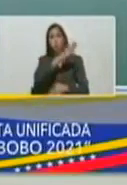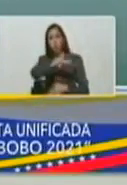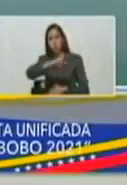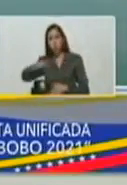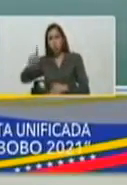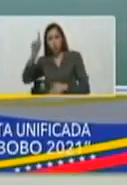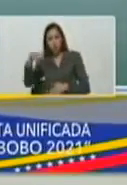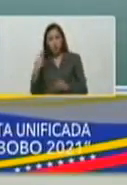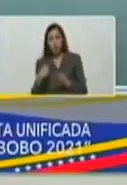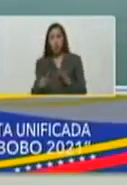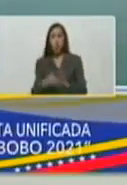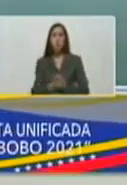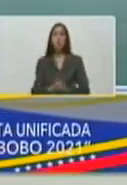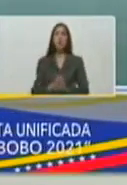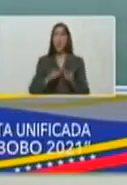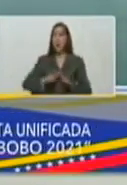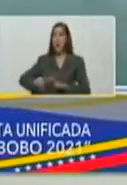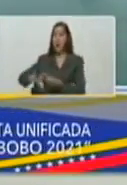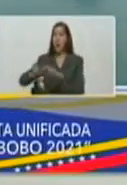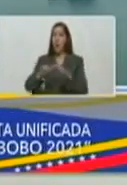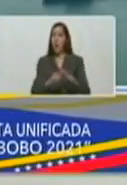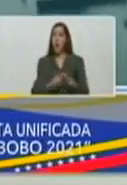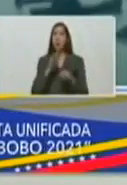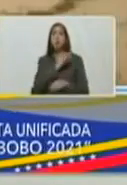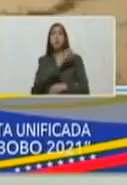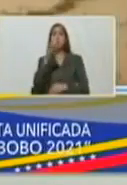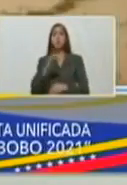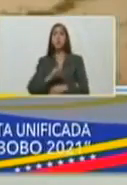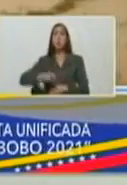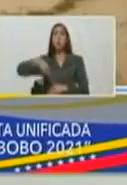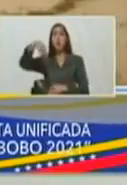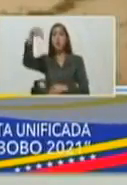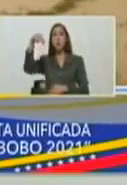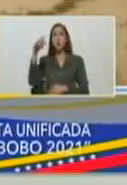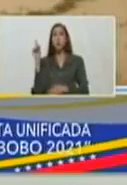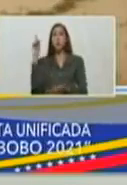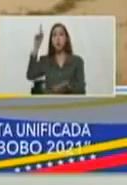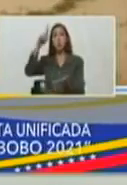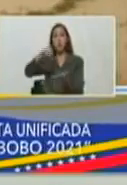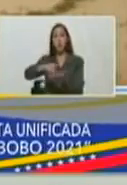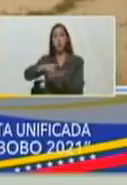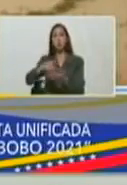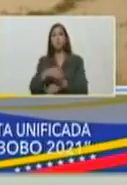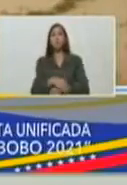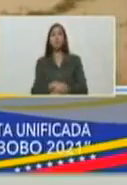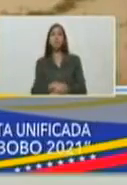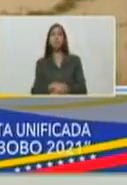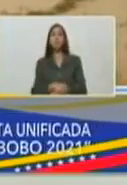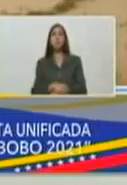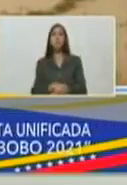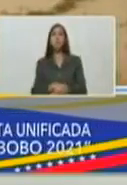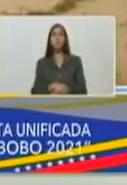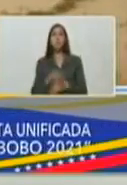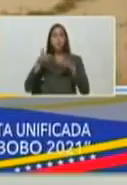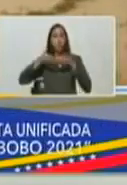las proximidades de la zona norte de este aeropuerto y aproximamos medios